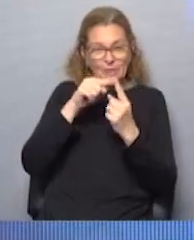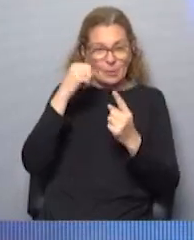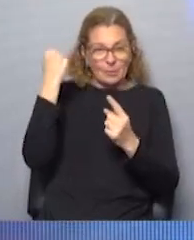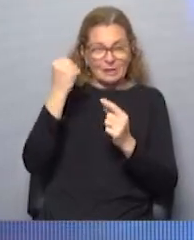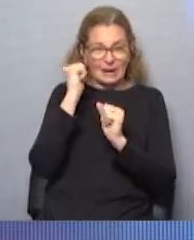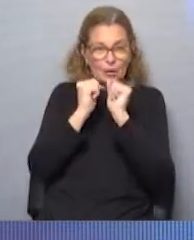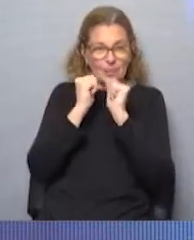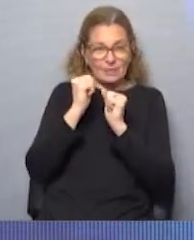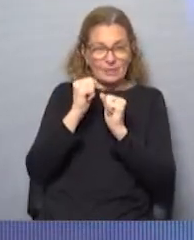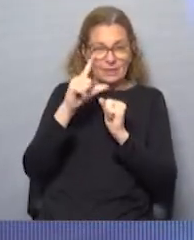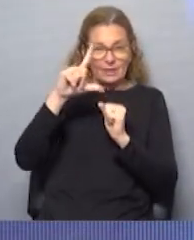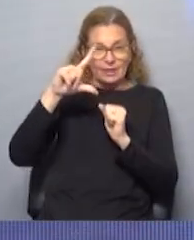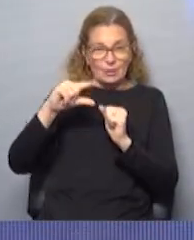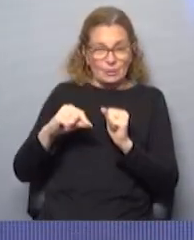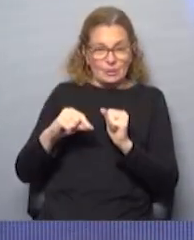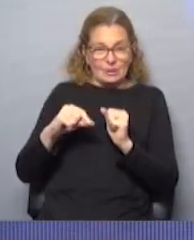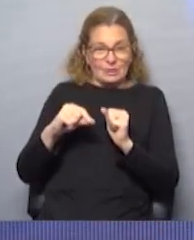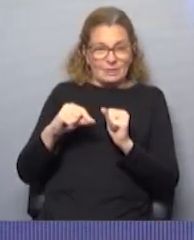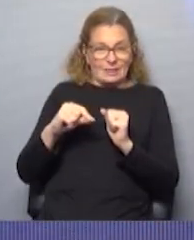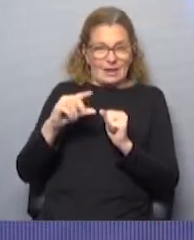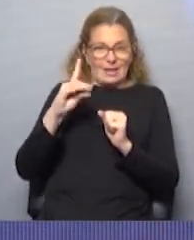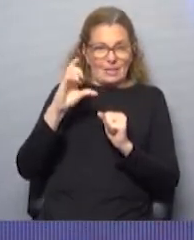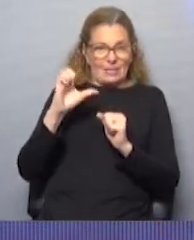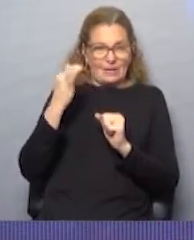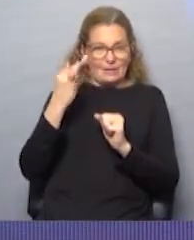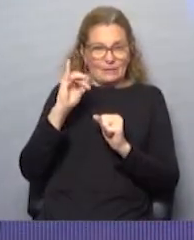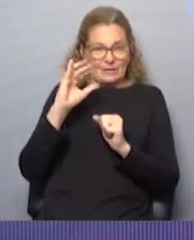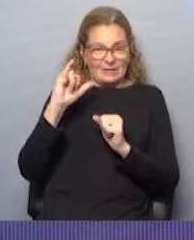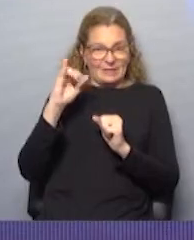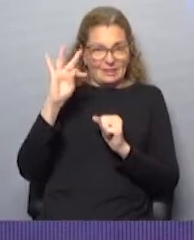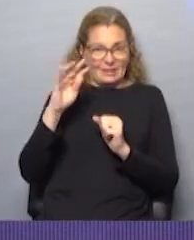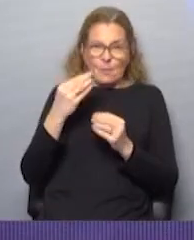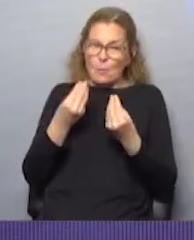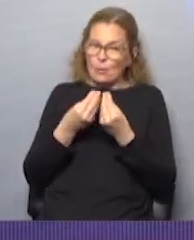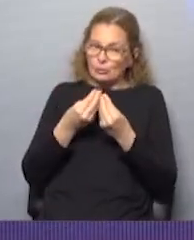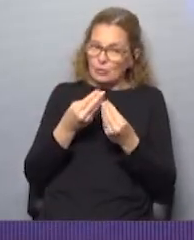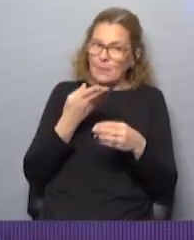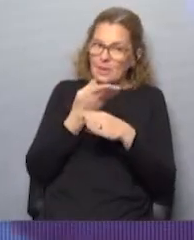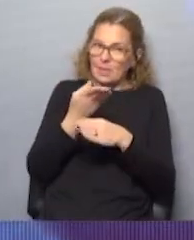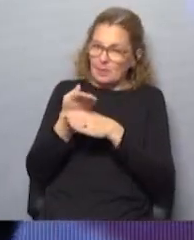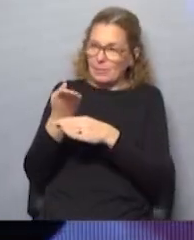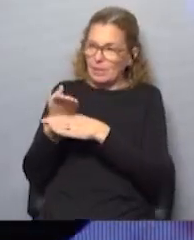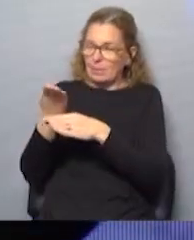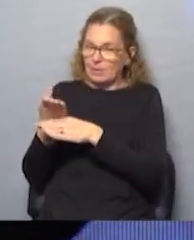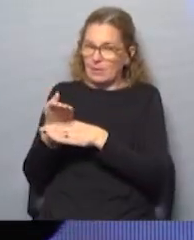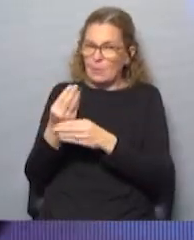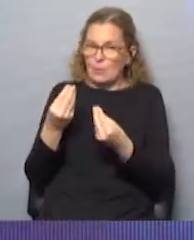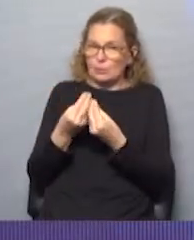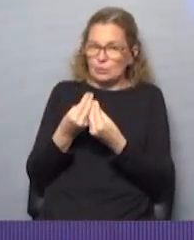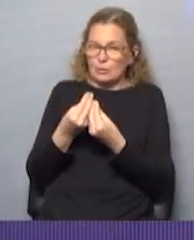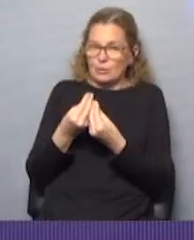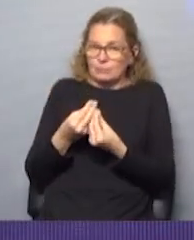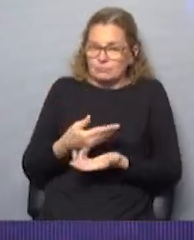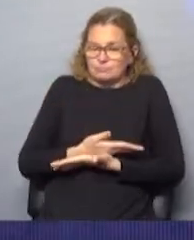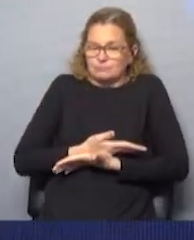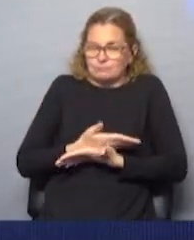política económica es reducir el déficit y bueno hay muchos reclamos no hay números cantidades